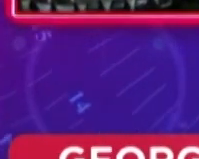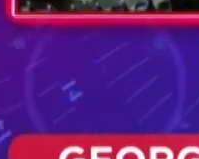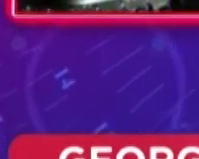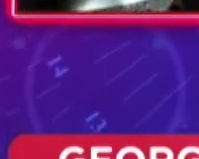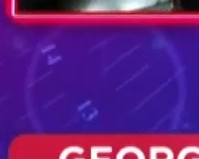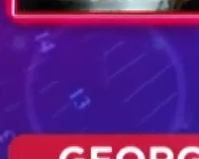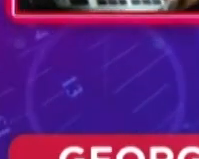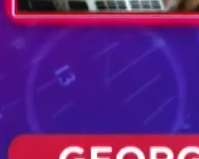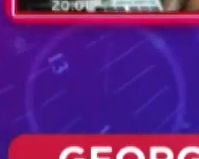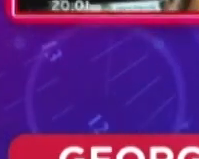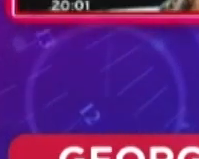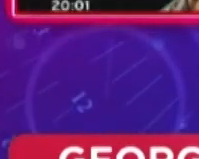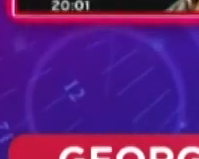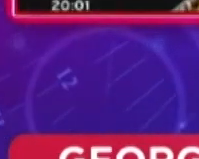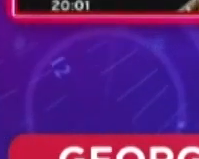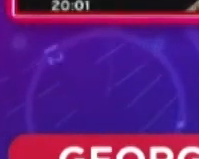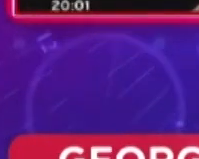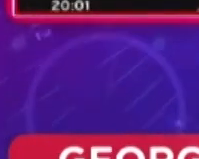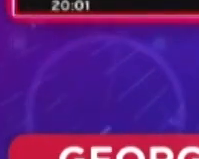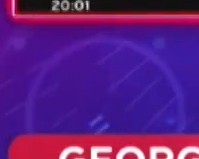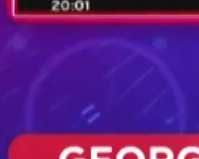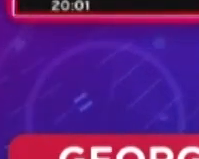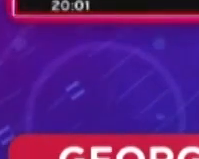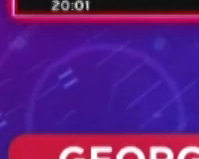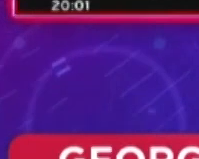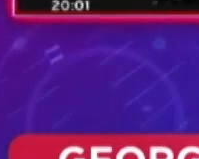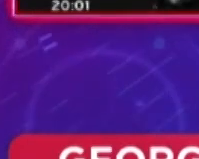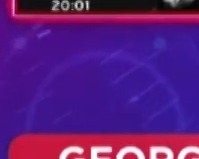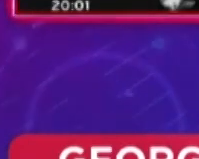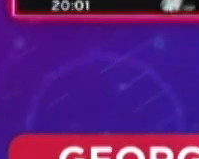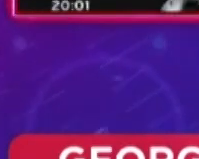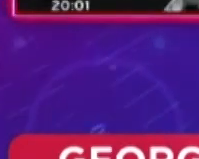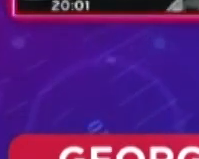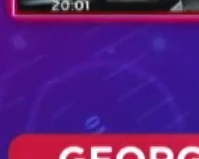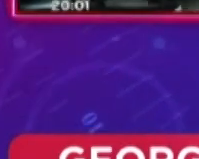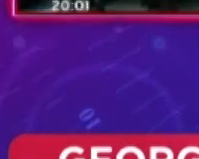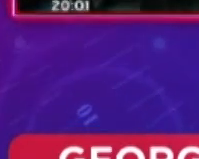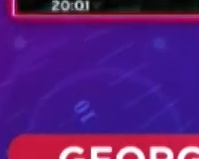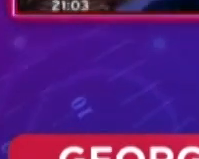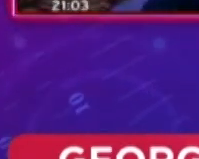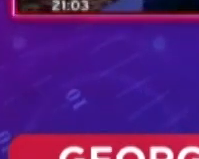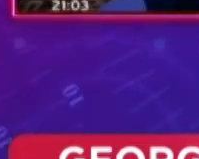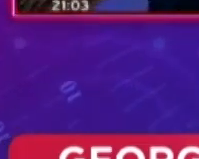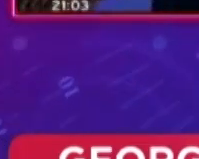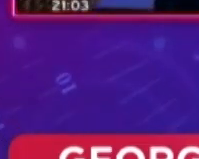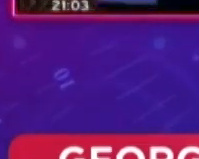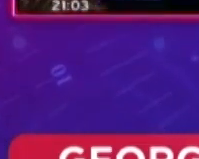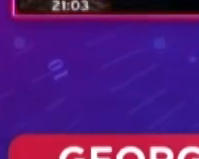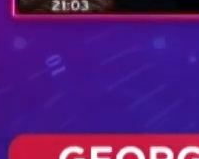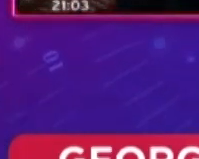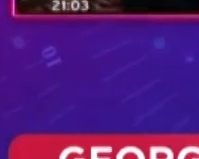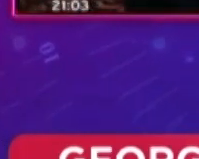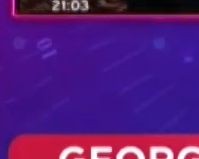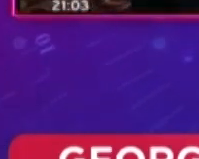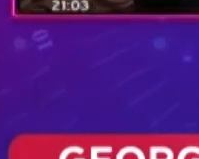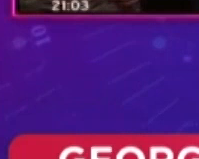me parece que es súper positivo. Y ojalá se sostenga y ojalá nos permita que todos podamos tomar decisiones informadas y que sea